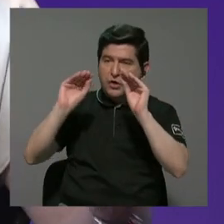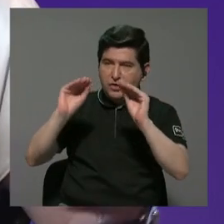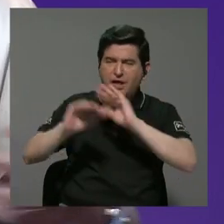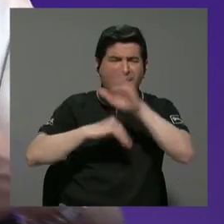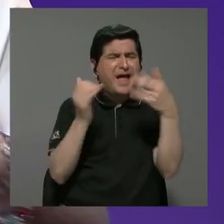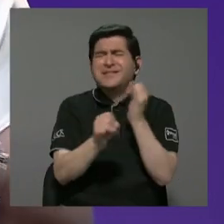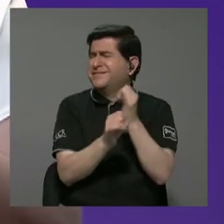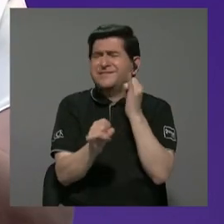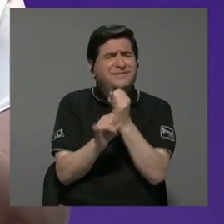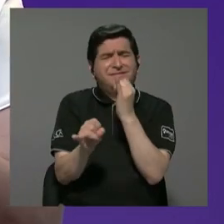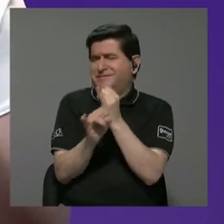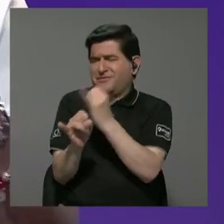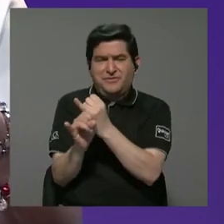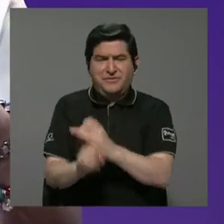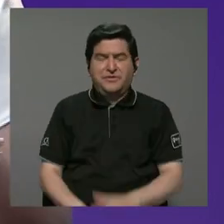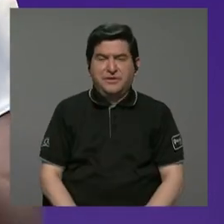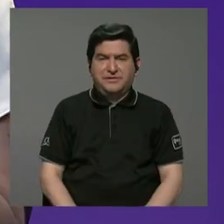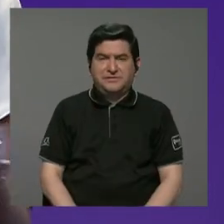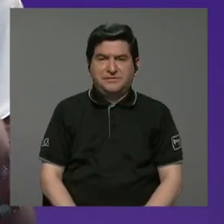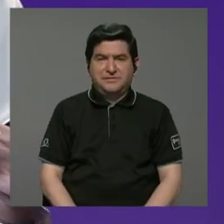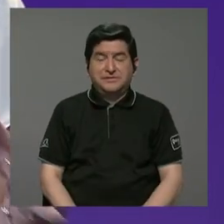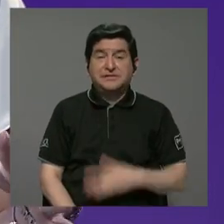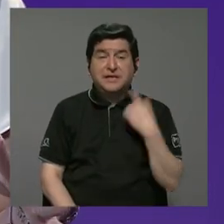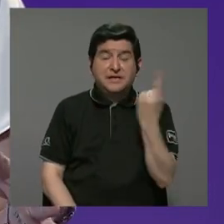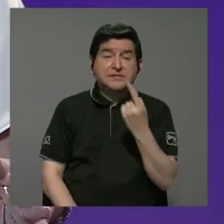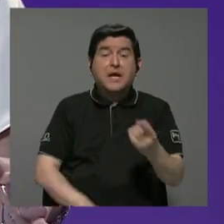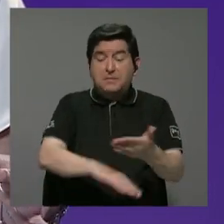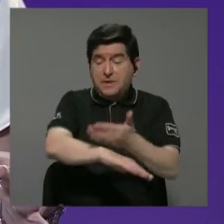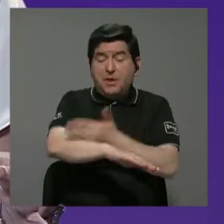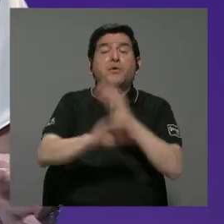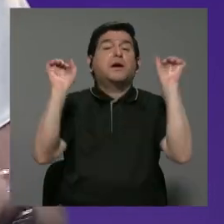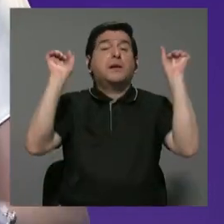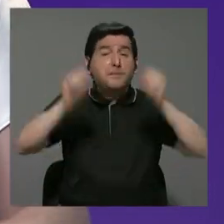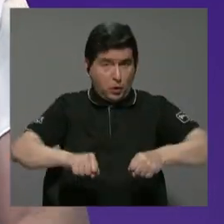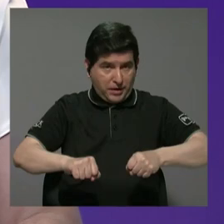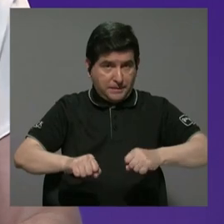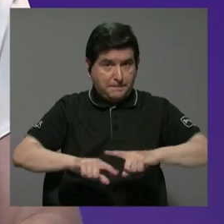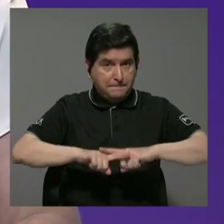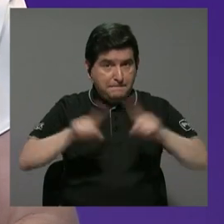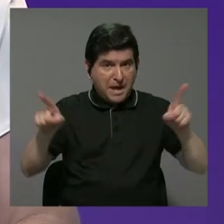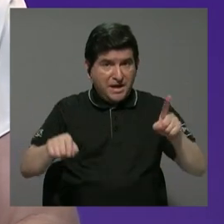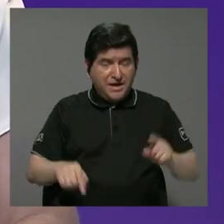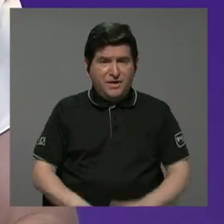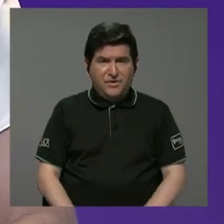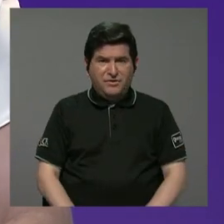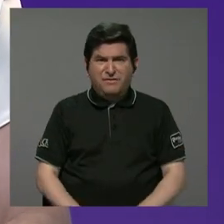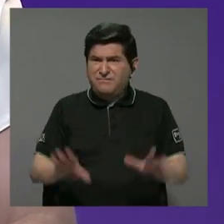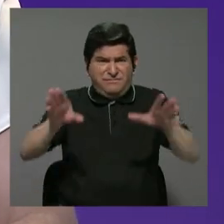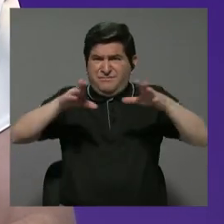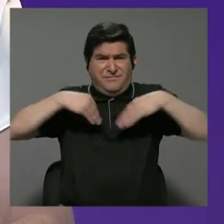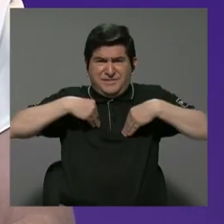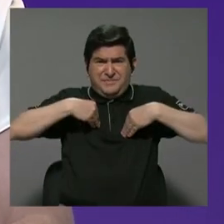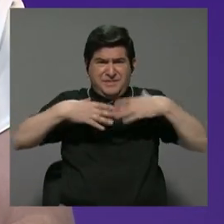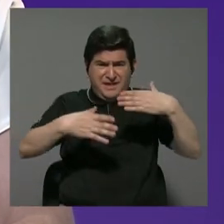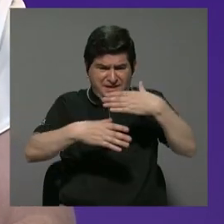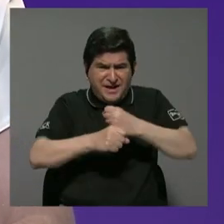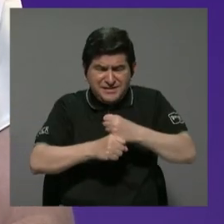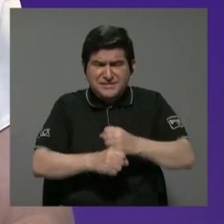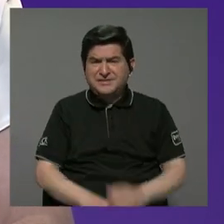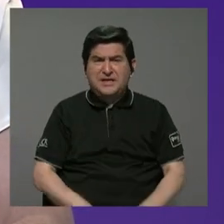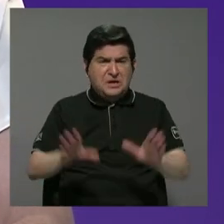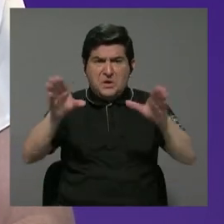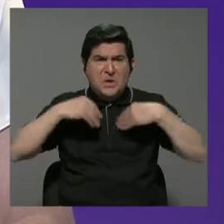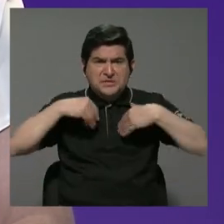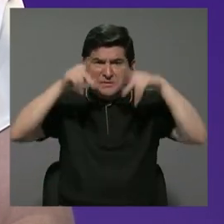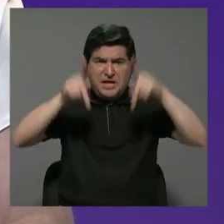todas las instituciones. De por sí, siempre es mejorable. Pero desconocer lo que se ha hecho, desconocer a